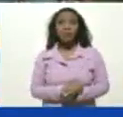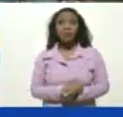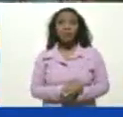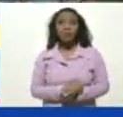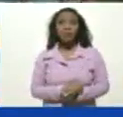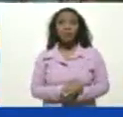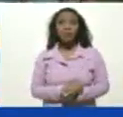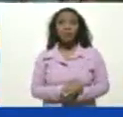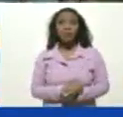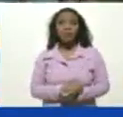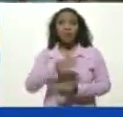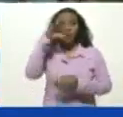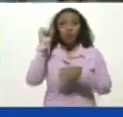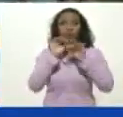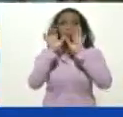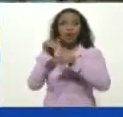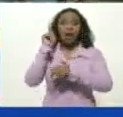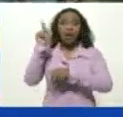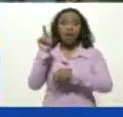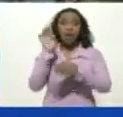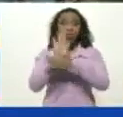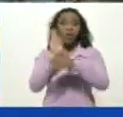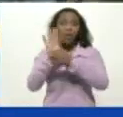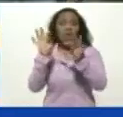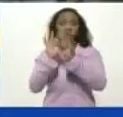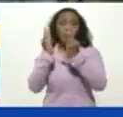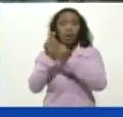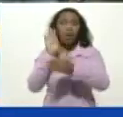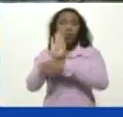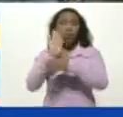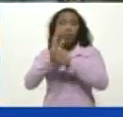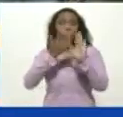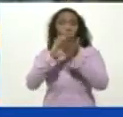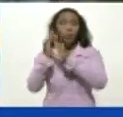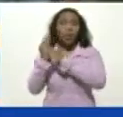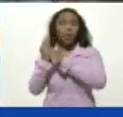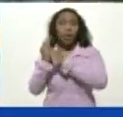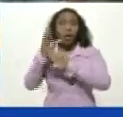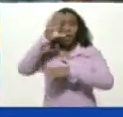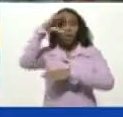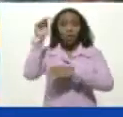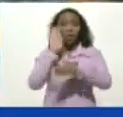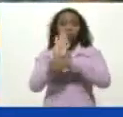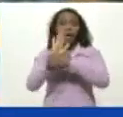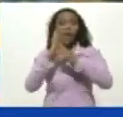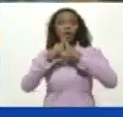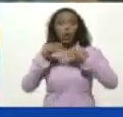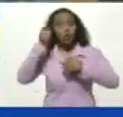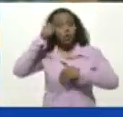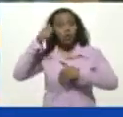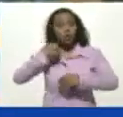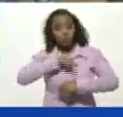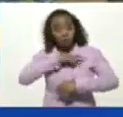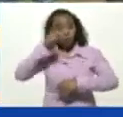Amén. Y que Dios te bendiga a ti, cuide a tu familia, cuide a tu comunidad y Dios cuide a todo nuestro pueblo.